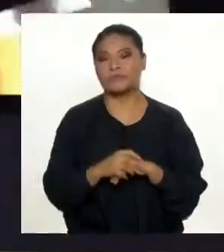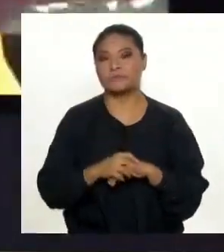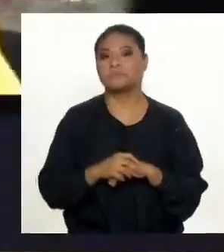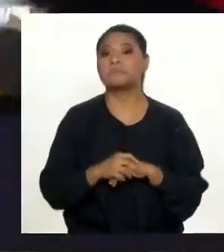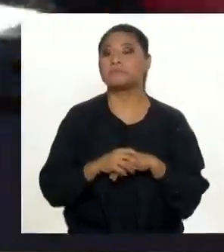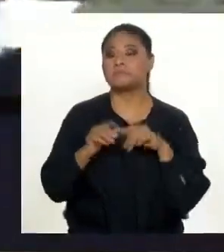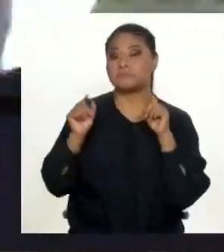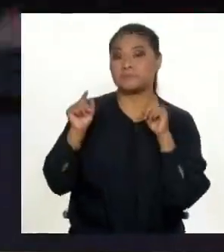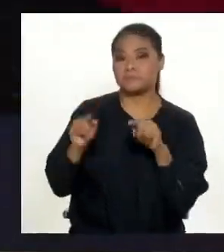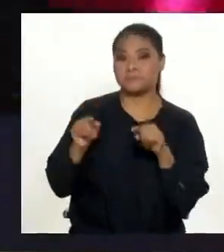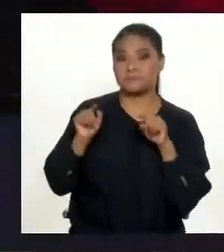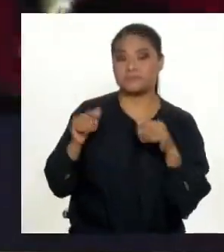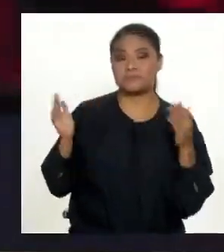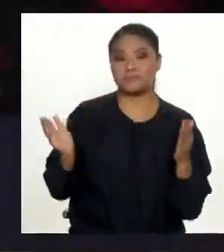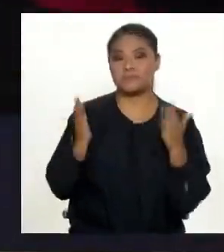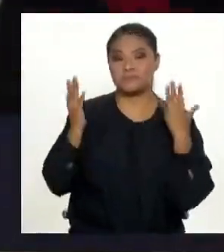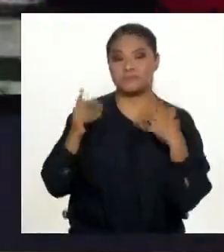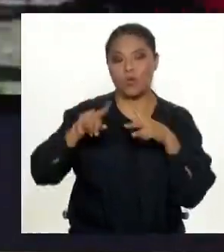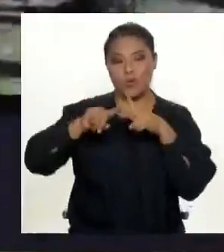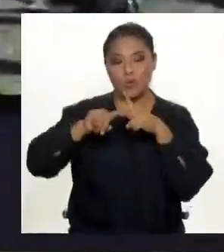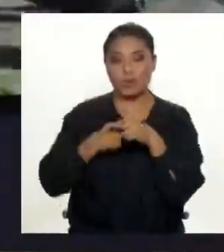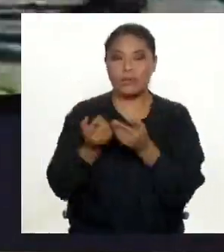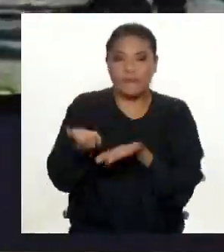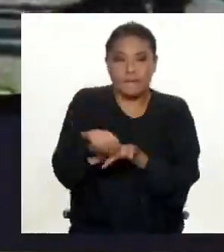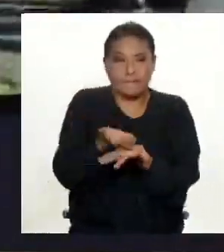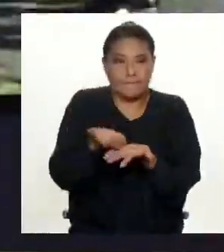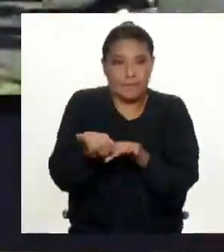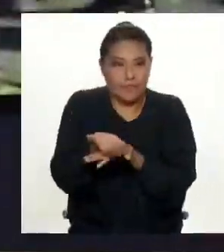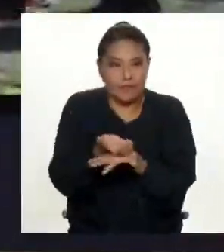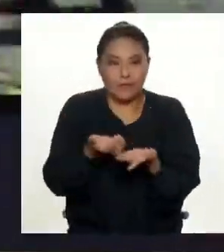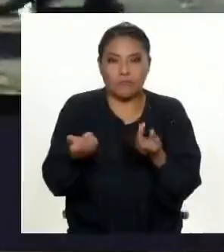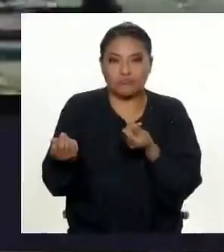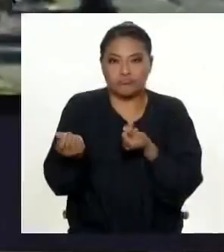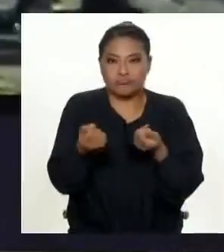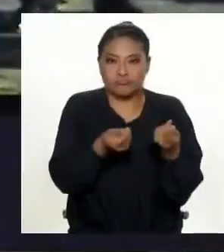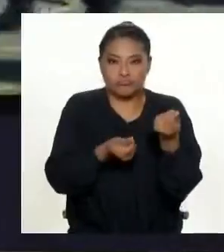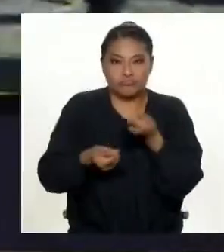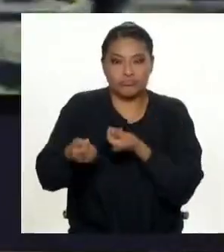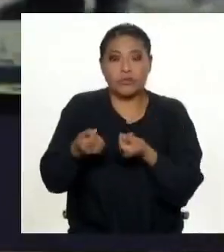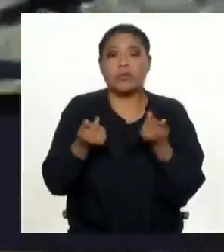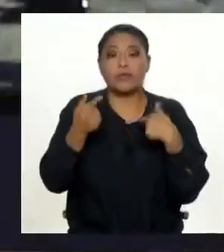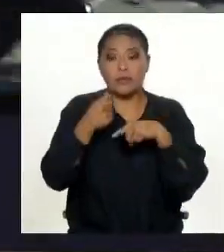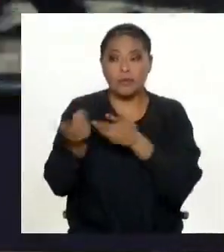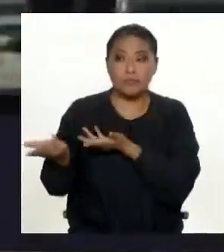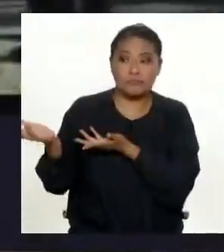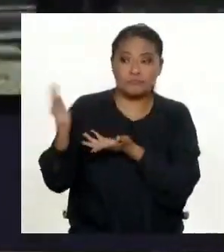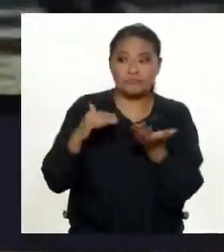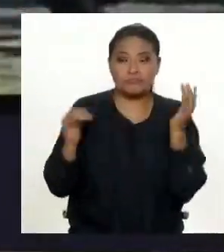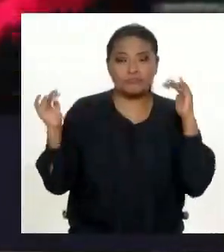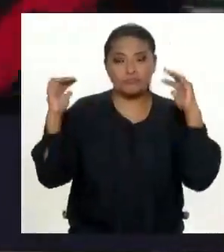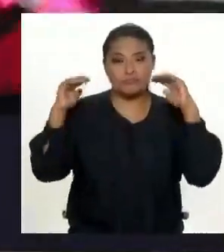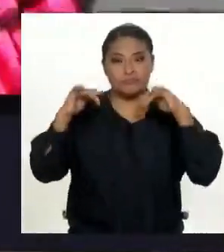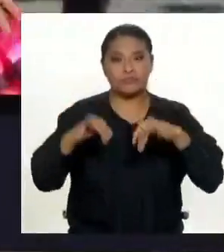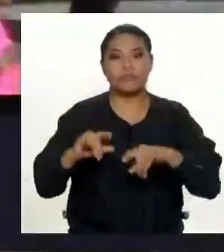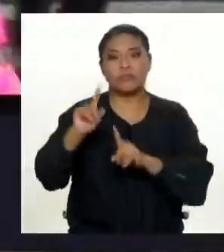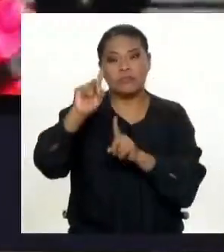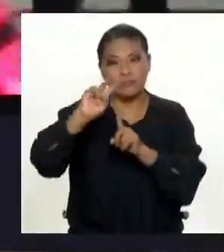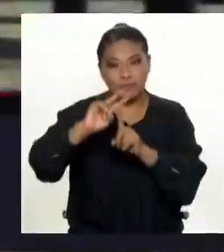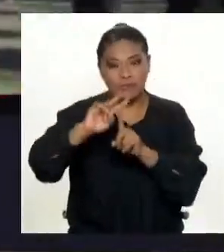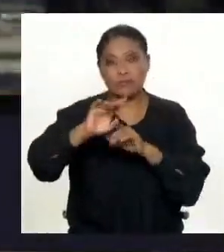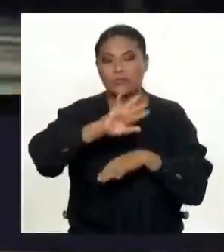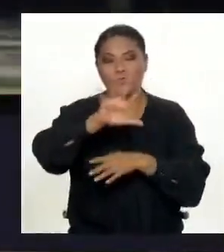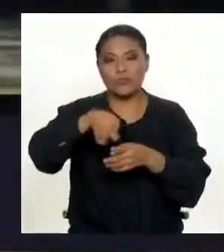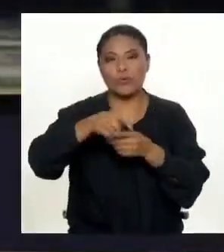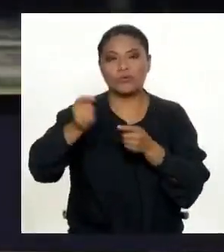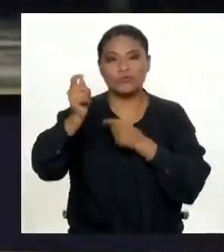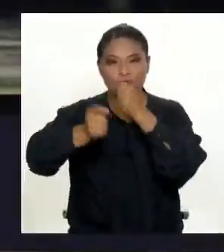trabajando bastante para poder reactivar la economía en general, en esta oportunidad del turismo en Cusco. Se ha viajado a Estados Unidos, por